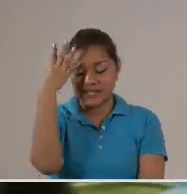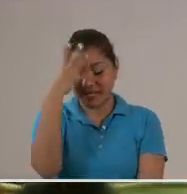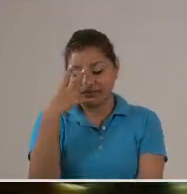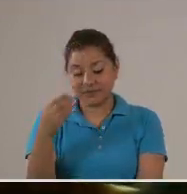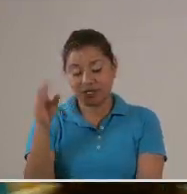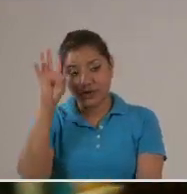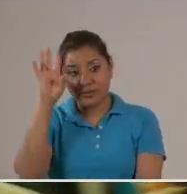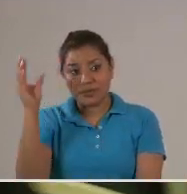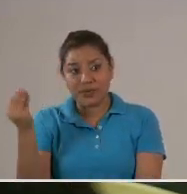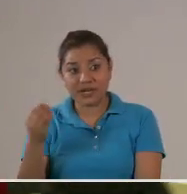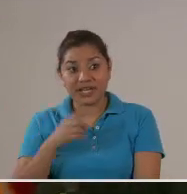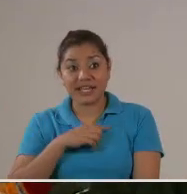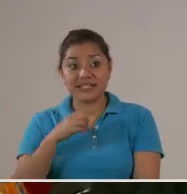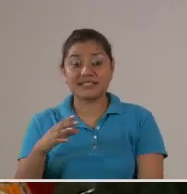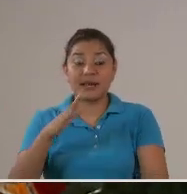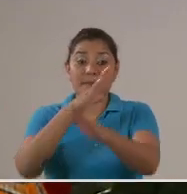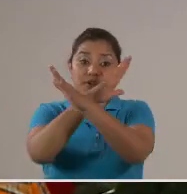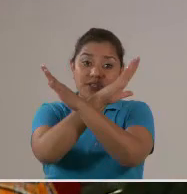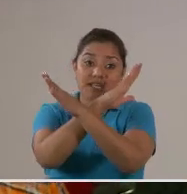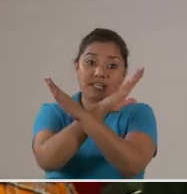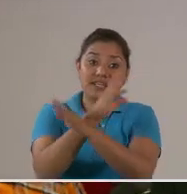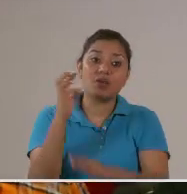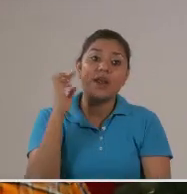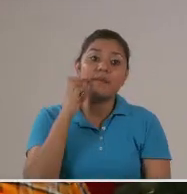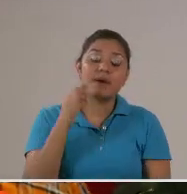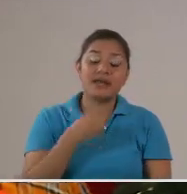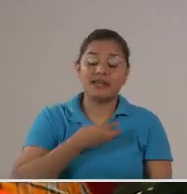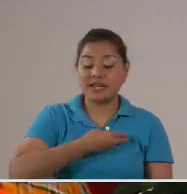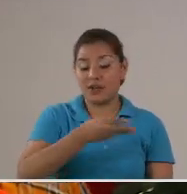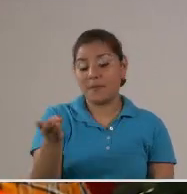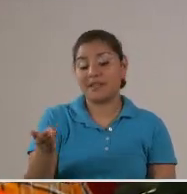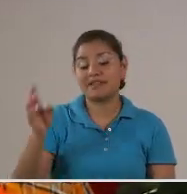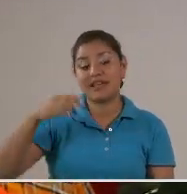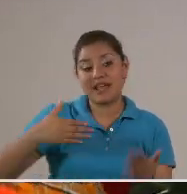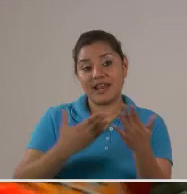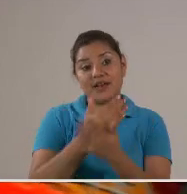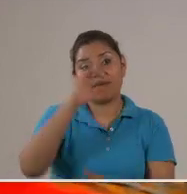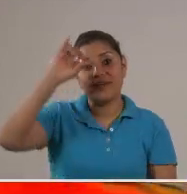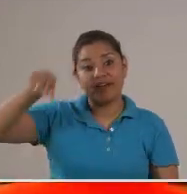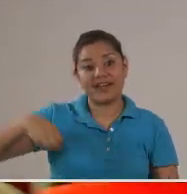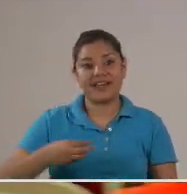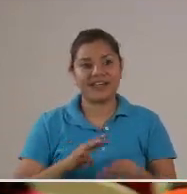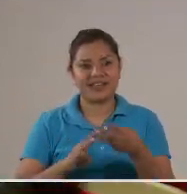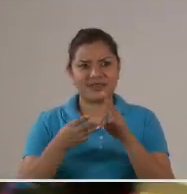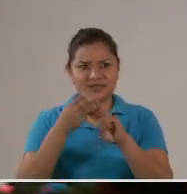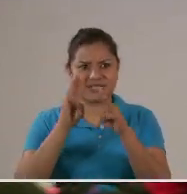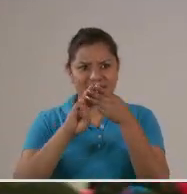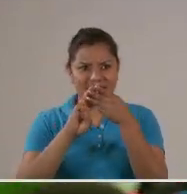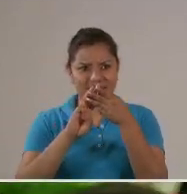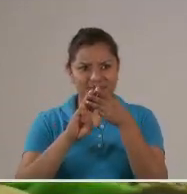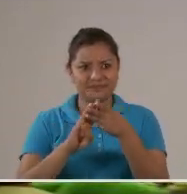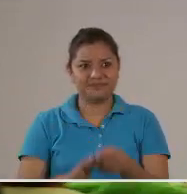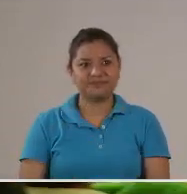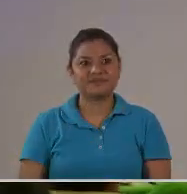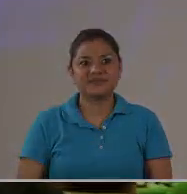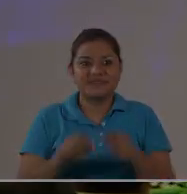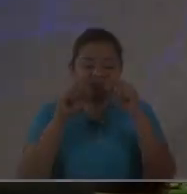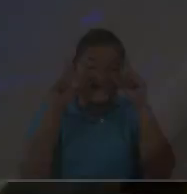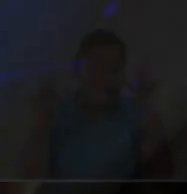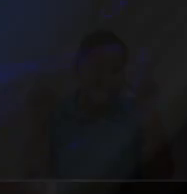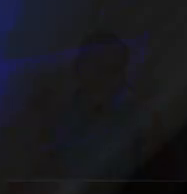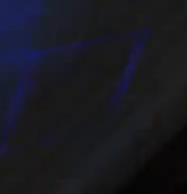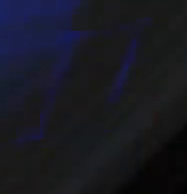entonces va protegido hasta el padre y el padre de una vez lo manda a la nueva Jerusalén Bueno pero eso es otro es eso es una cuestión impresionante